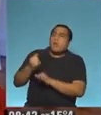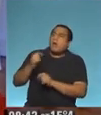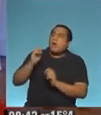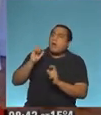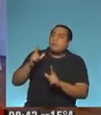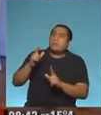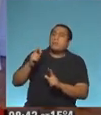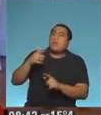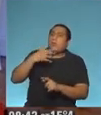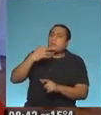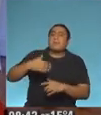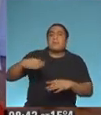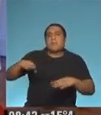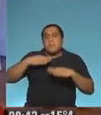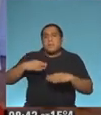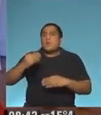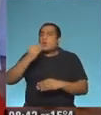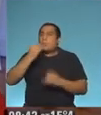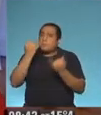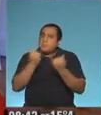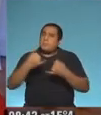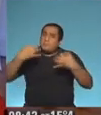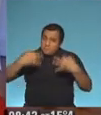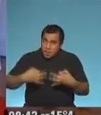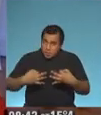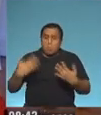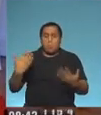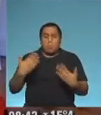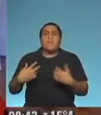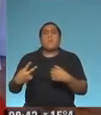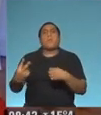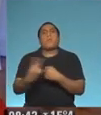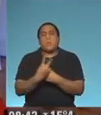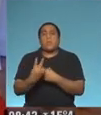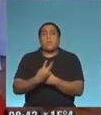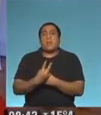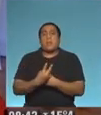con actividad física, comiendo mejor, podemos cuidarnos y evitar tantas consecuencias.